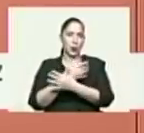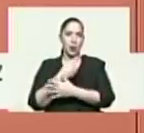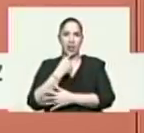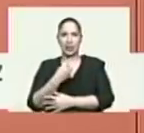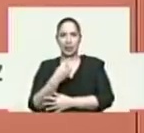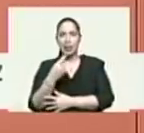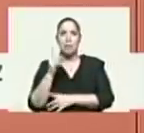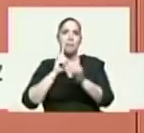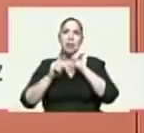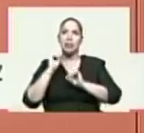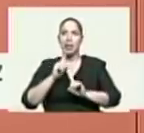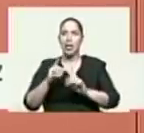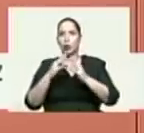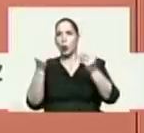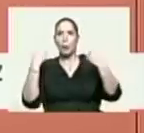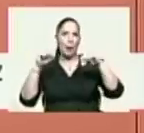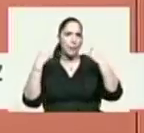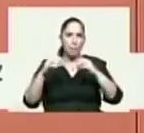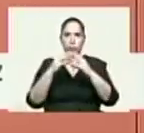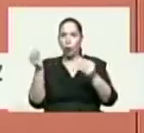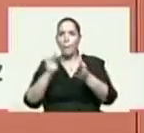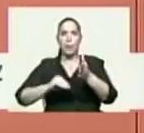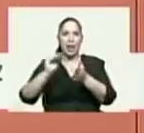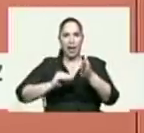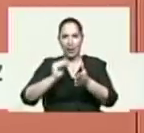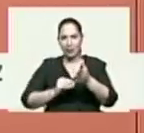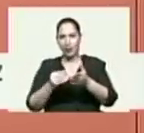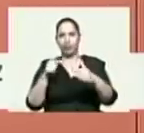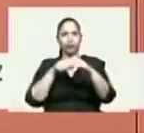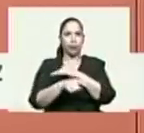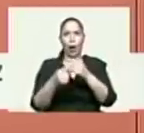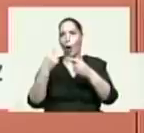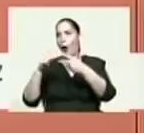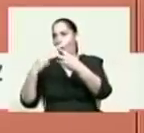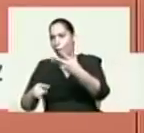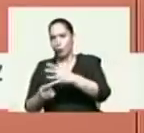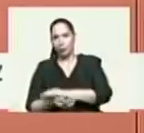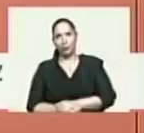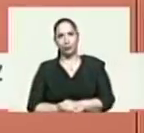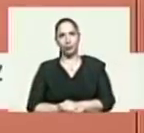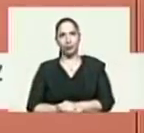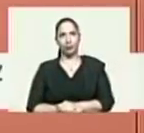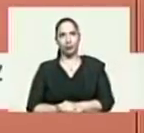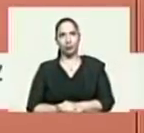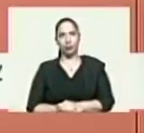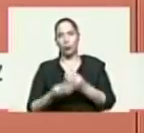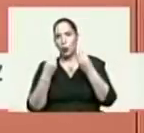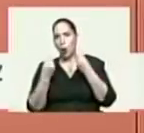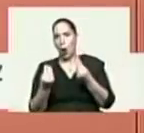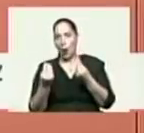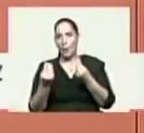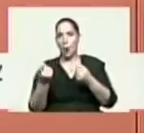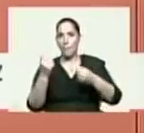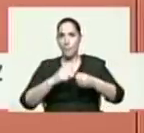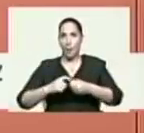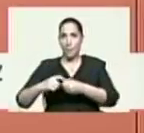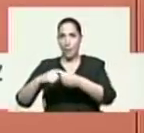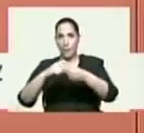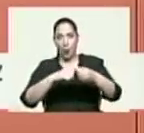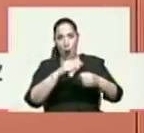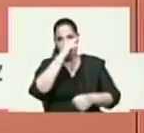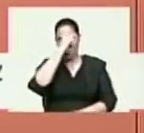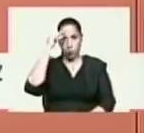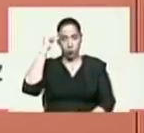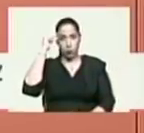todo el entrenamiento en Chinácota, las veces que pasaron a uno y a otro, cómo involucra Julio Borges